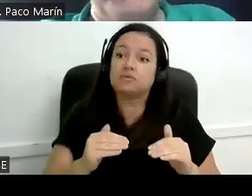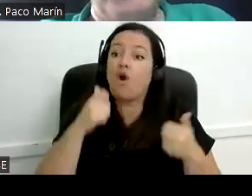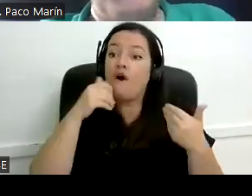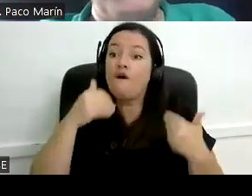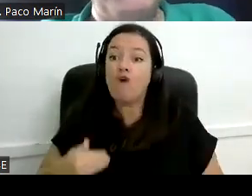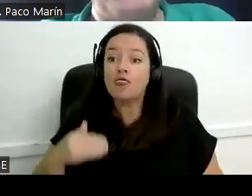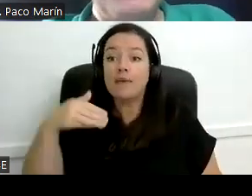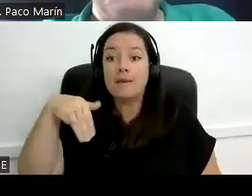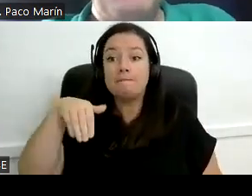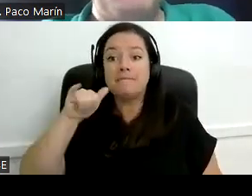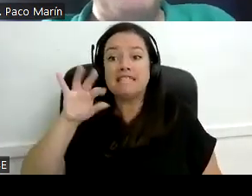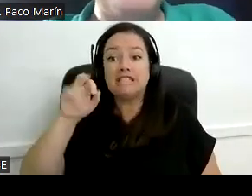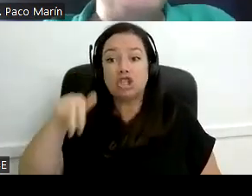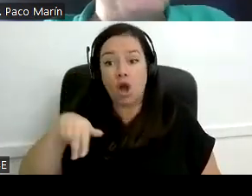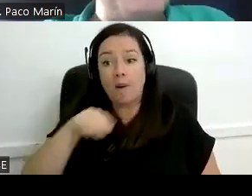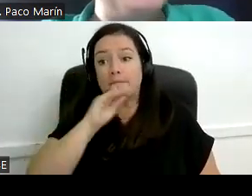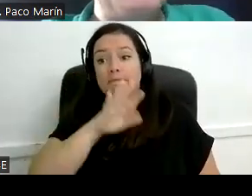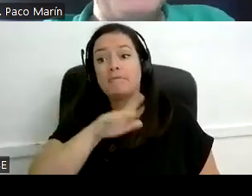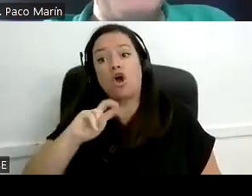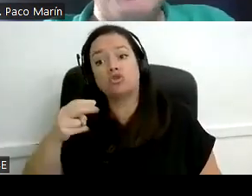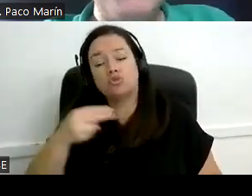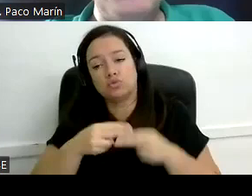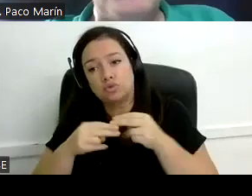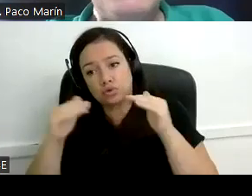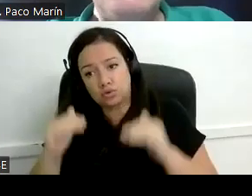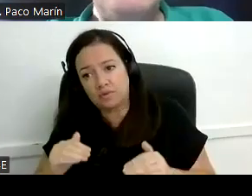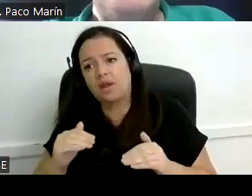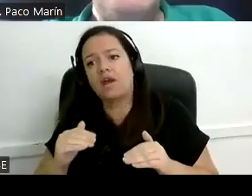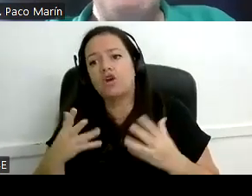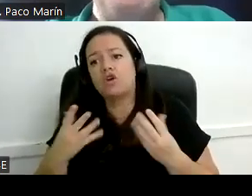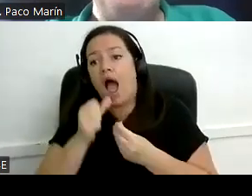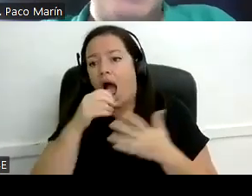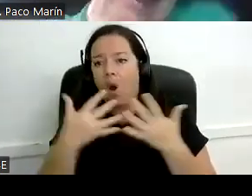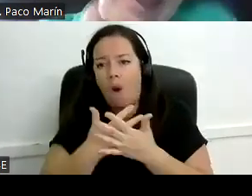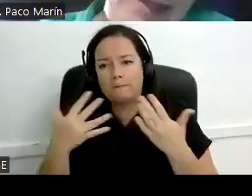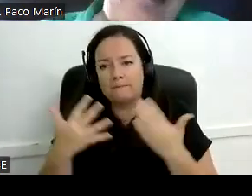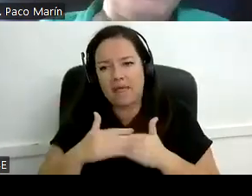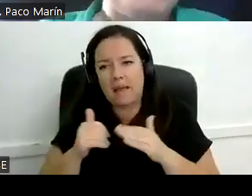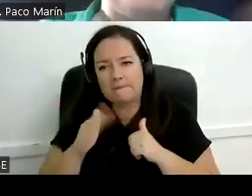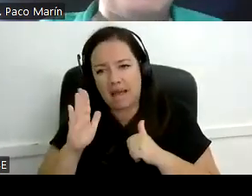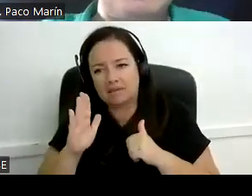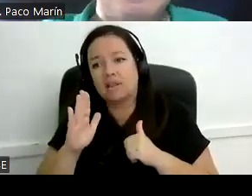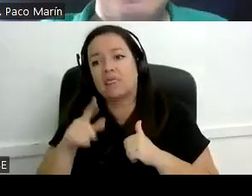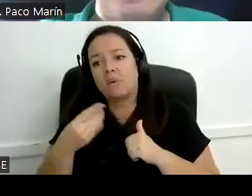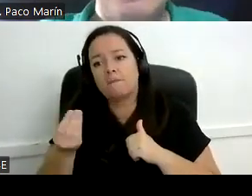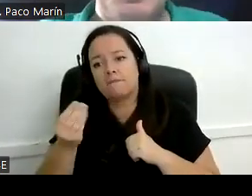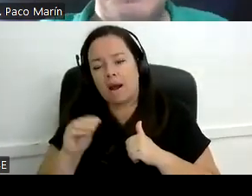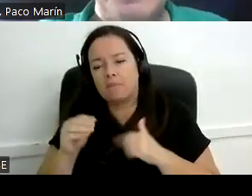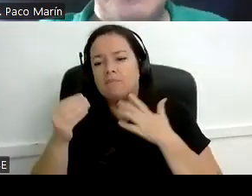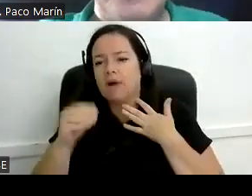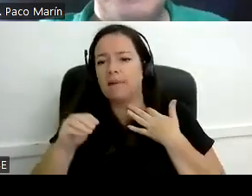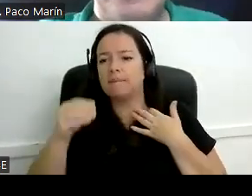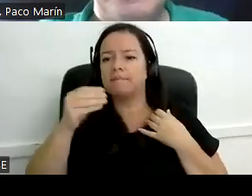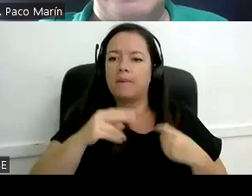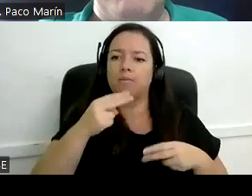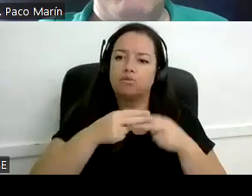los productos menos proteicos, más diluidos, e ir aumentando la cantidad de